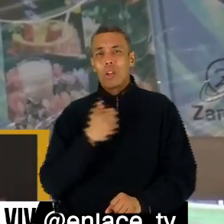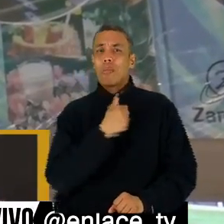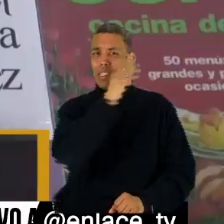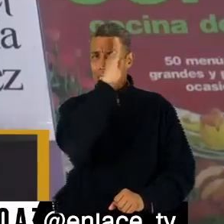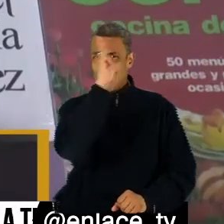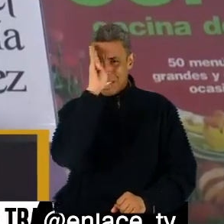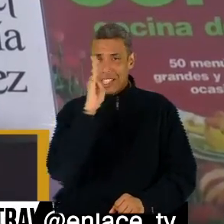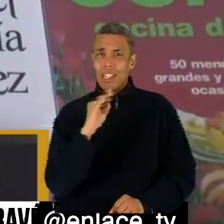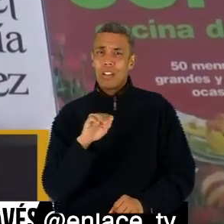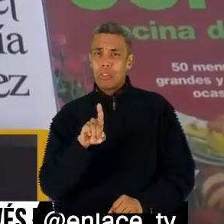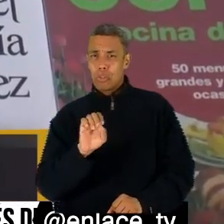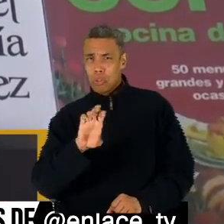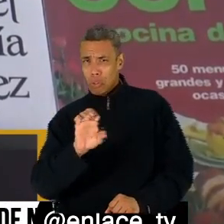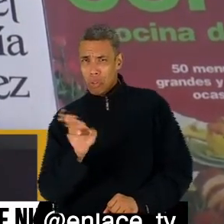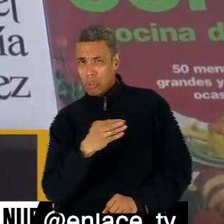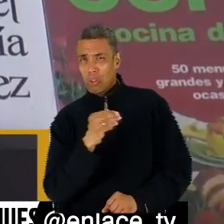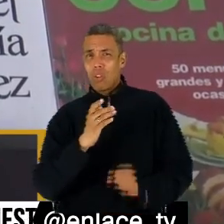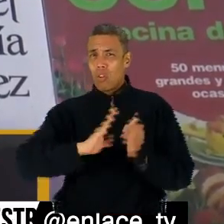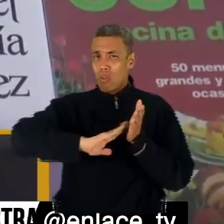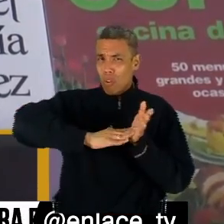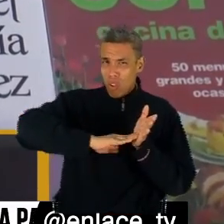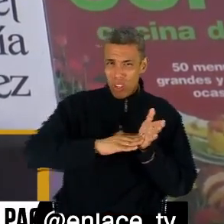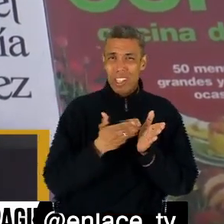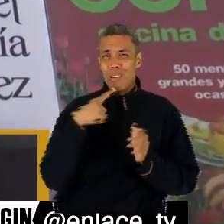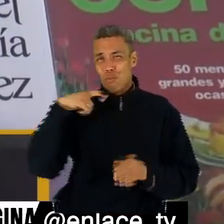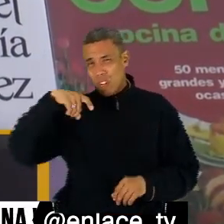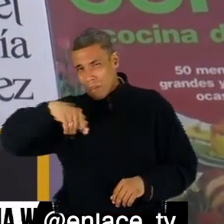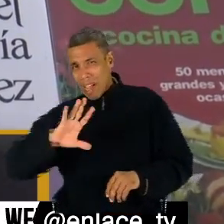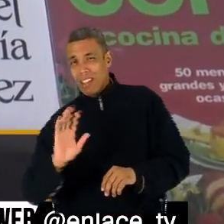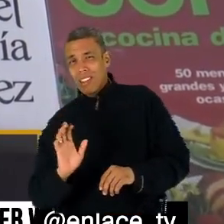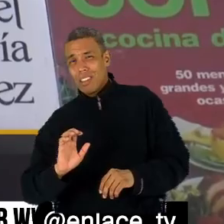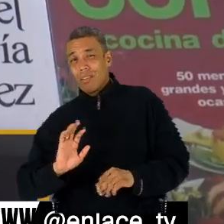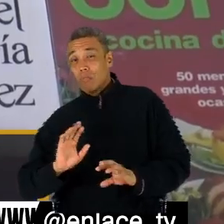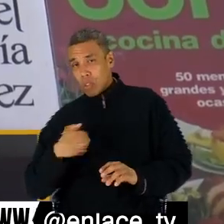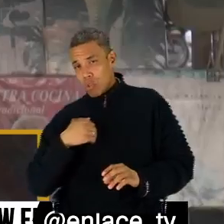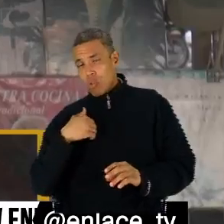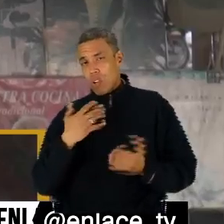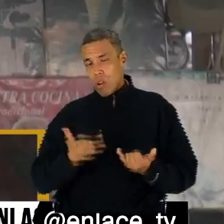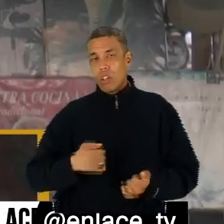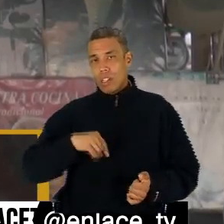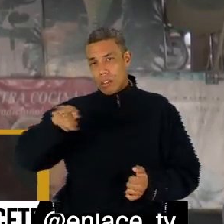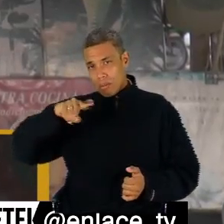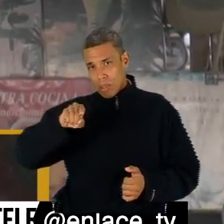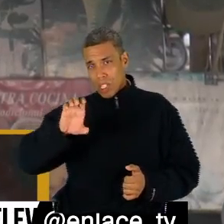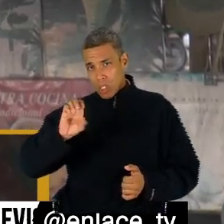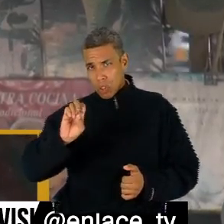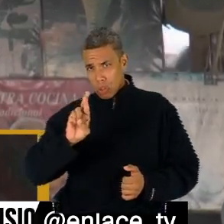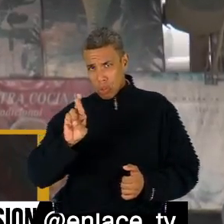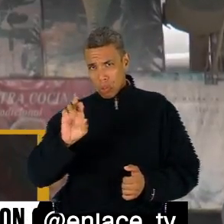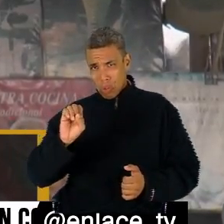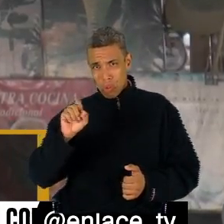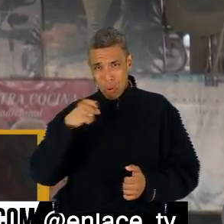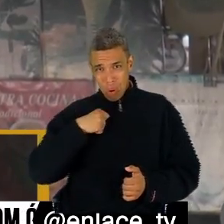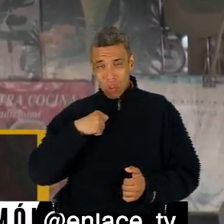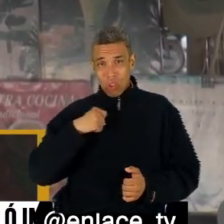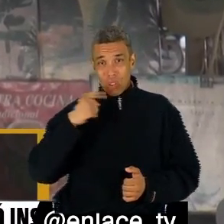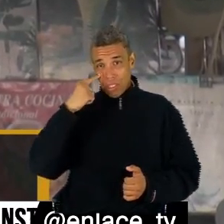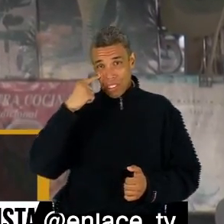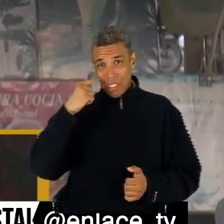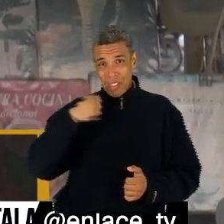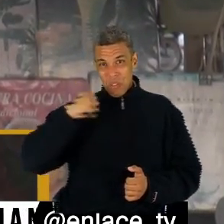Barranca, Florida, Bucaramanga. Actualmente vengo del Socorro, estoy aquí, si Dios lo permite, con la ayuda del señor